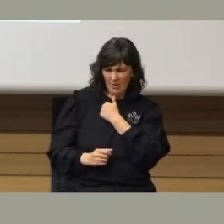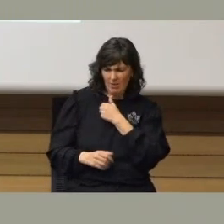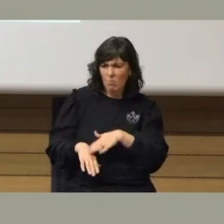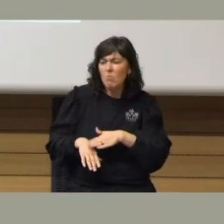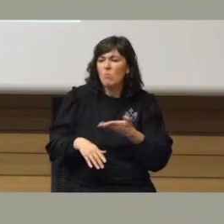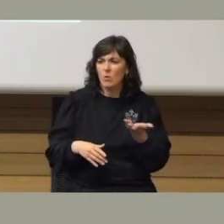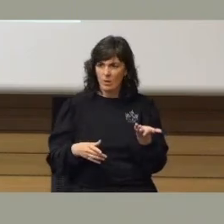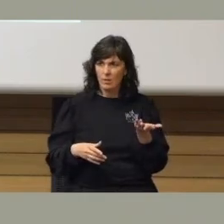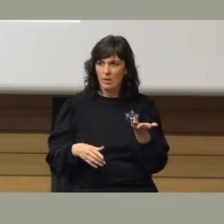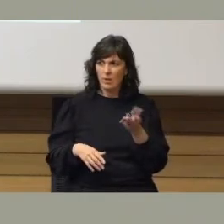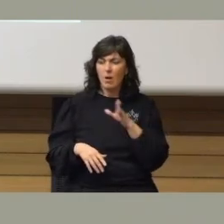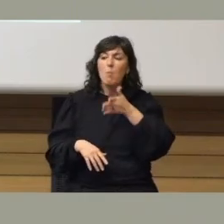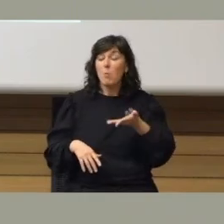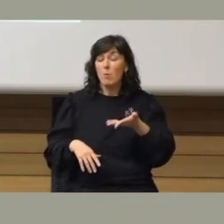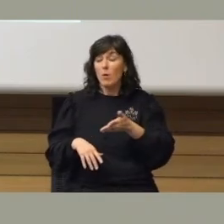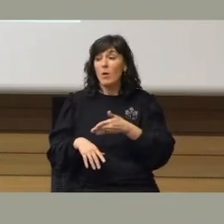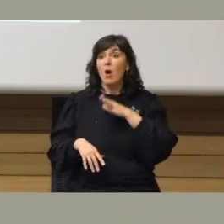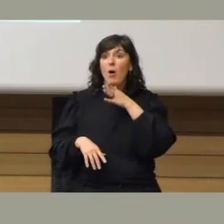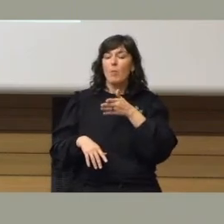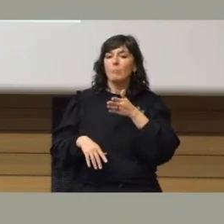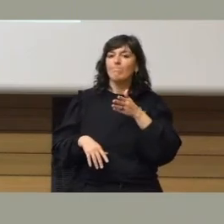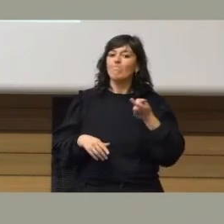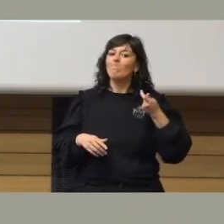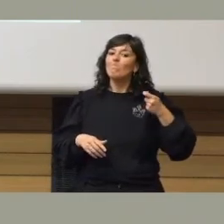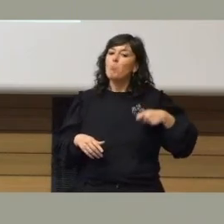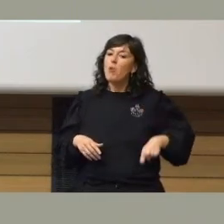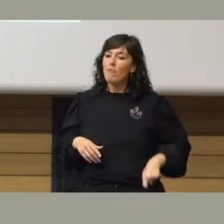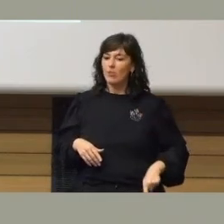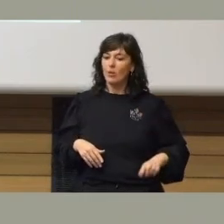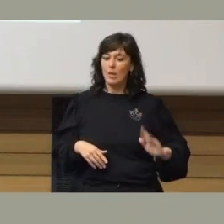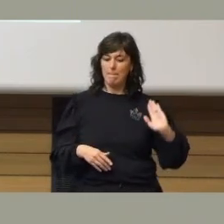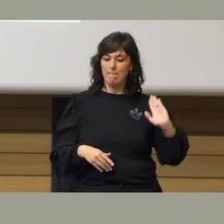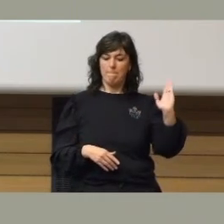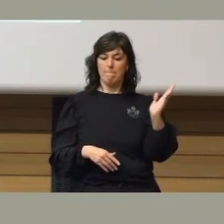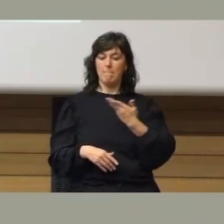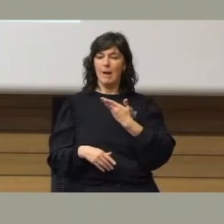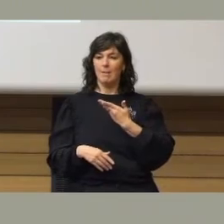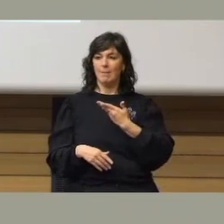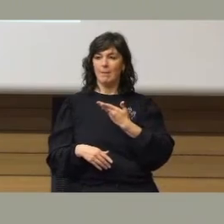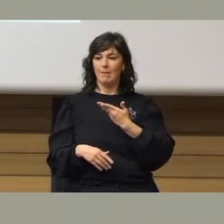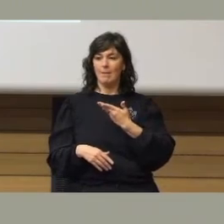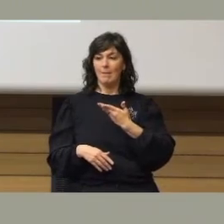¿Por qué? Pues le decía Begoña, un profesional agredido es un profesional perdido de por vida.